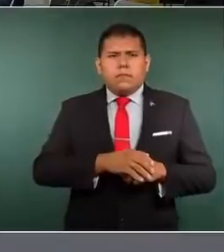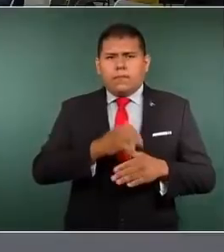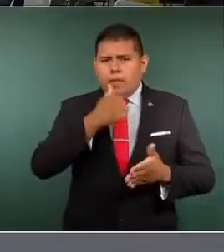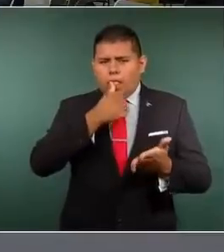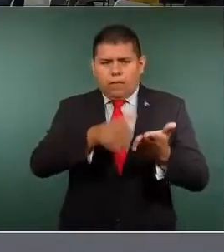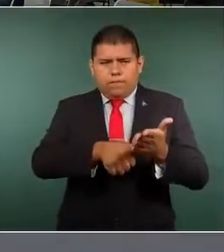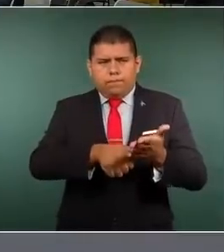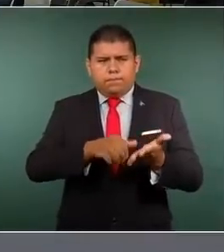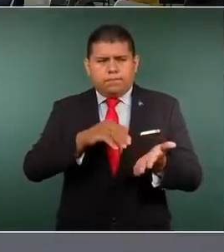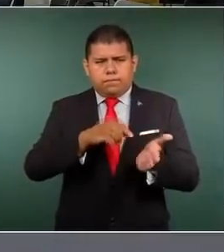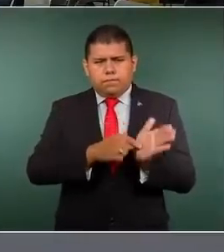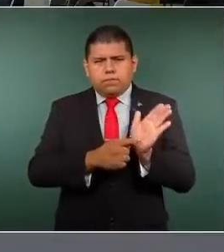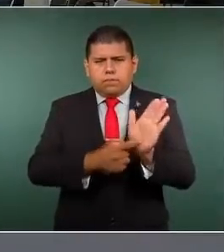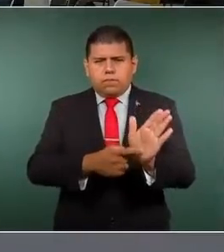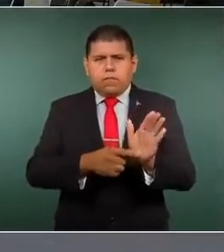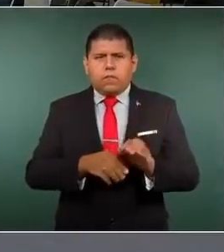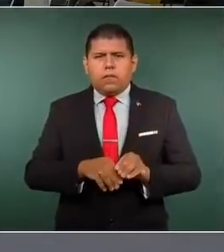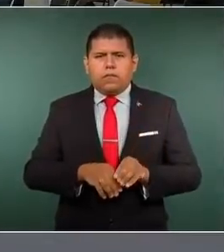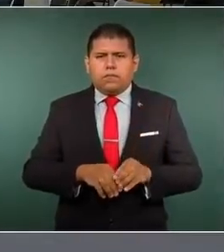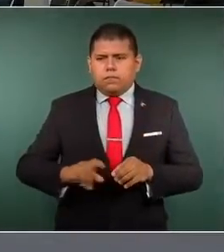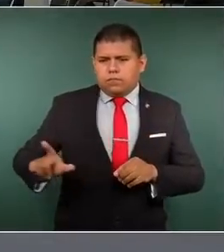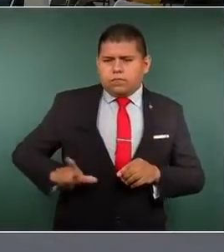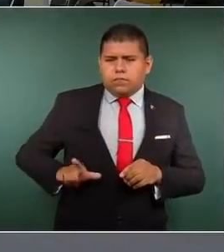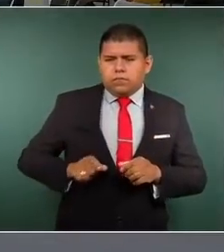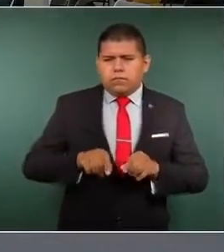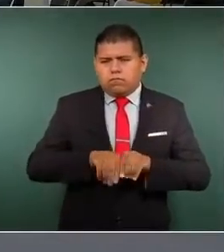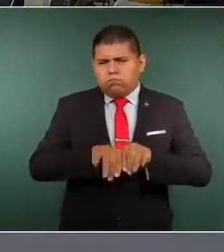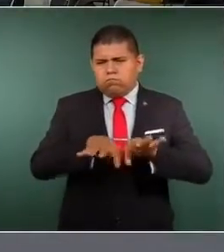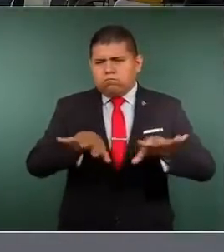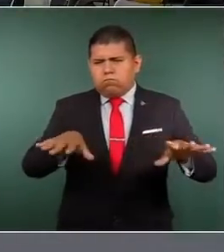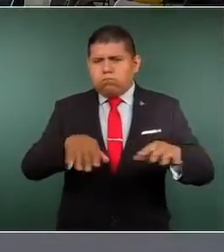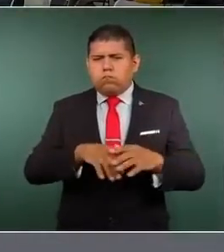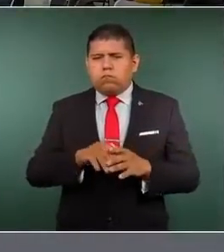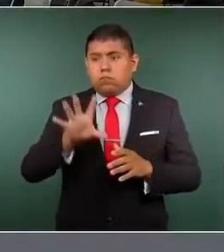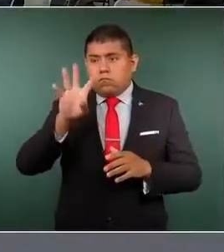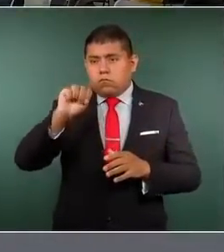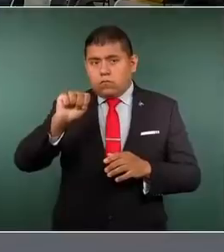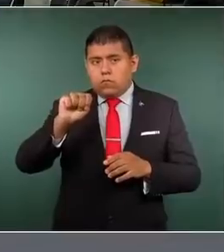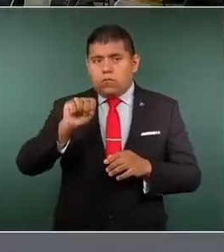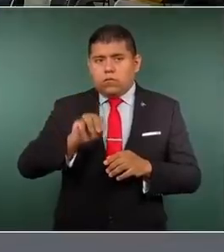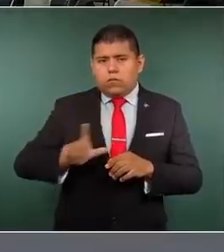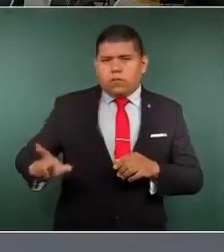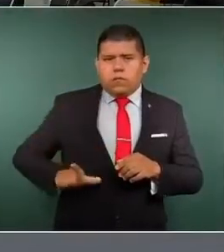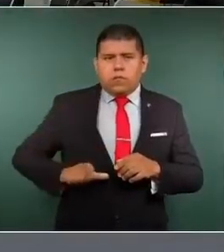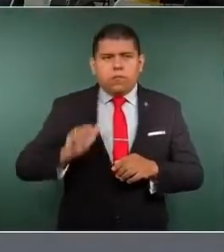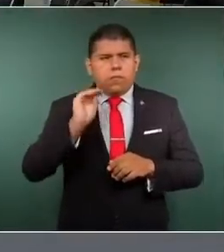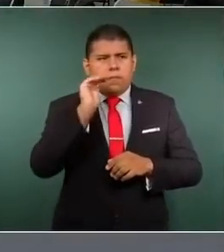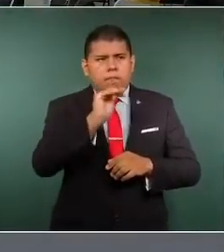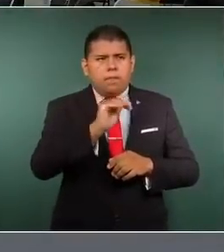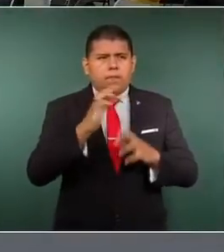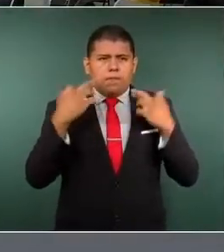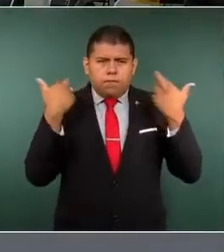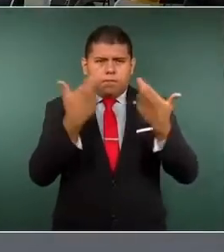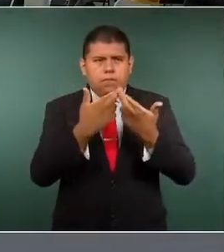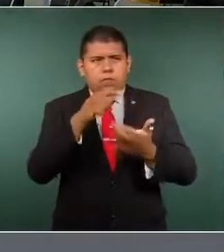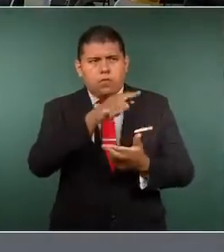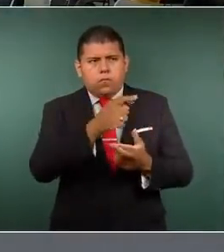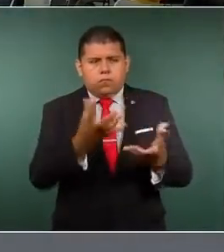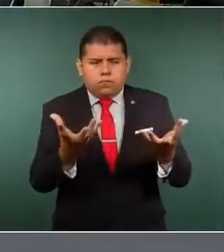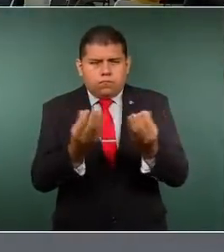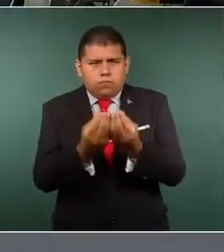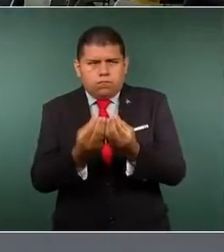que dan a conocer nuevamente los gobernadores 9 gobernadores en donde piden una reunión con usted